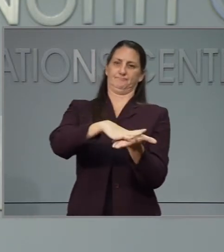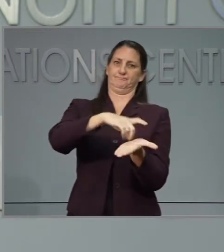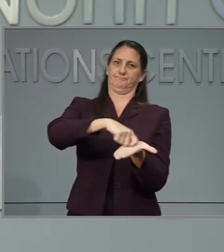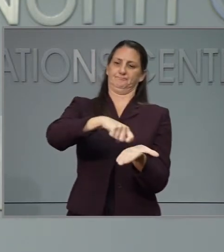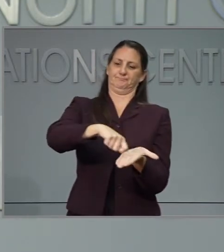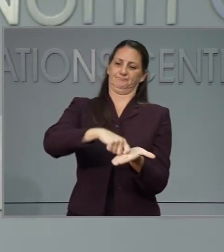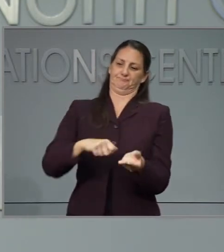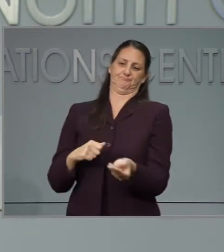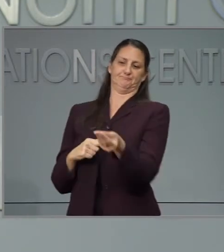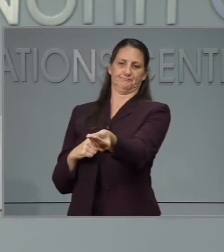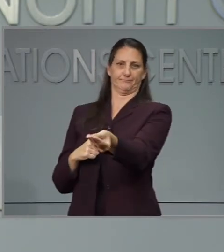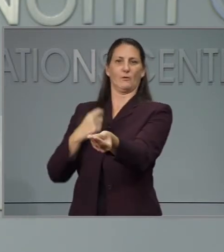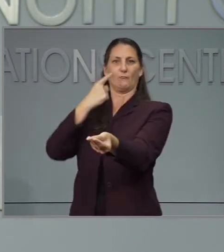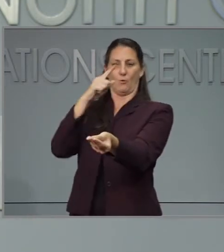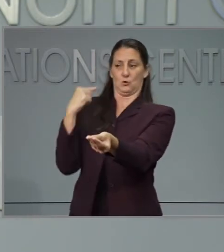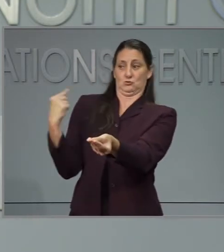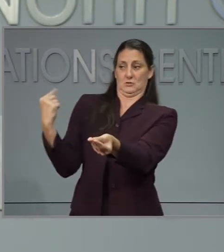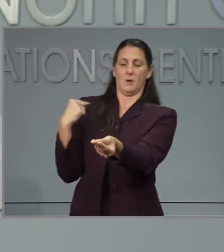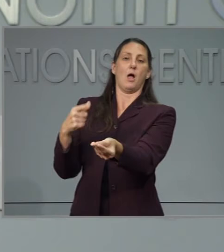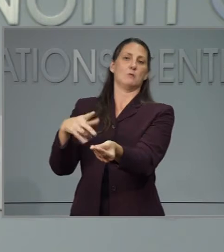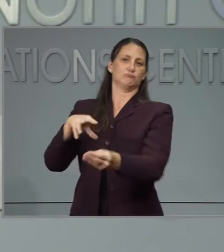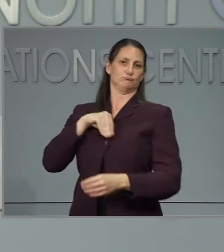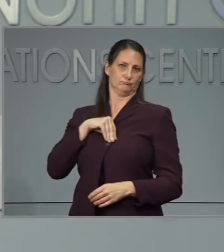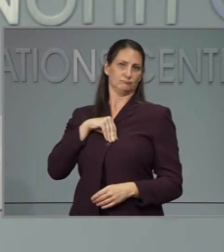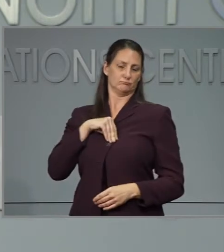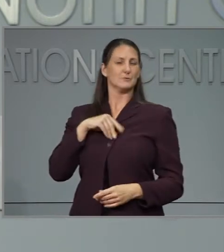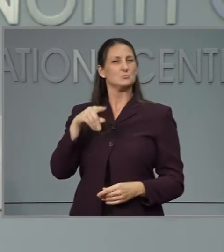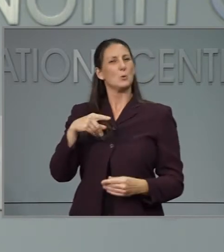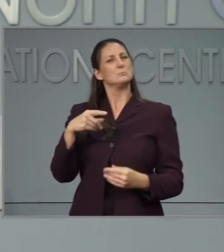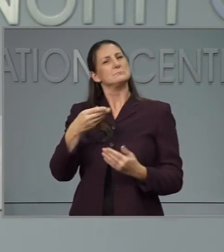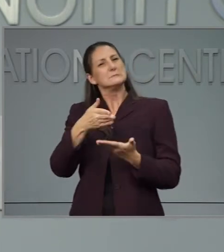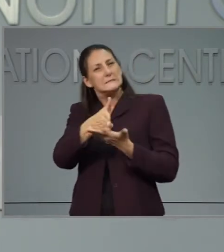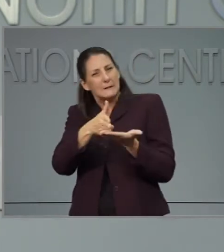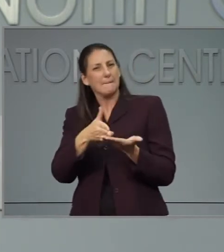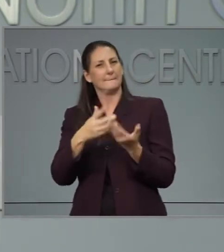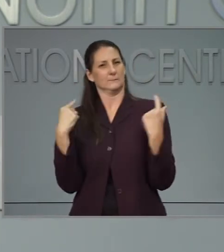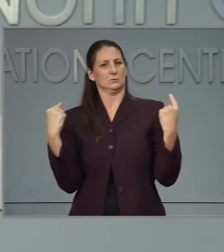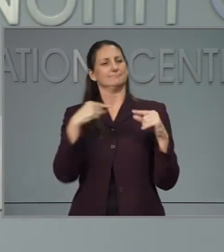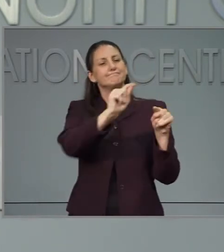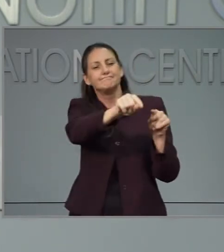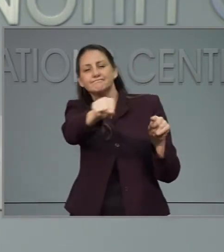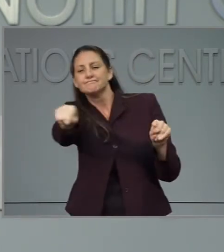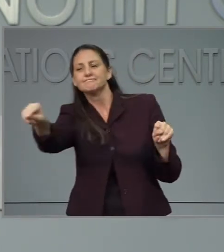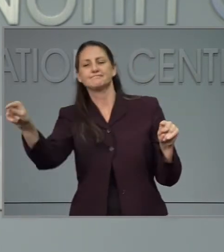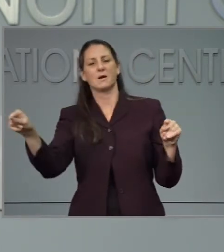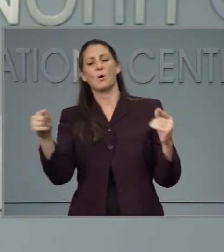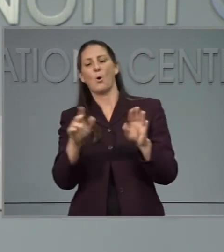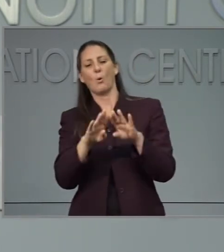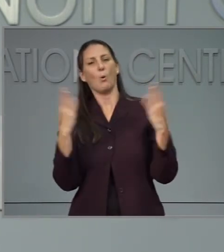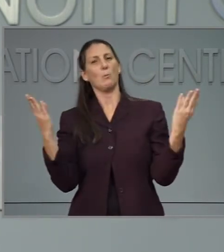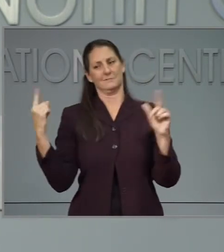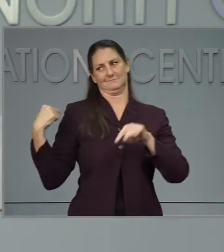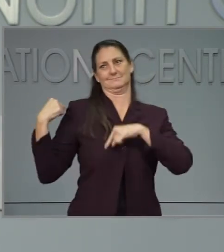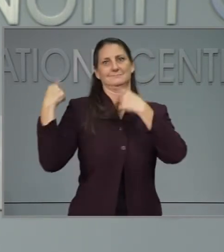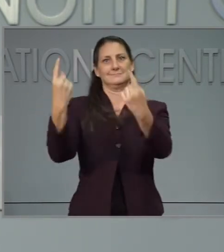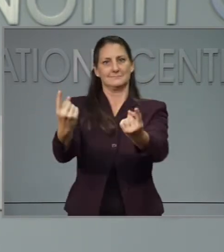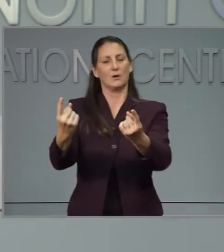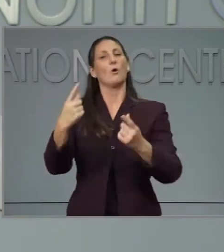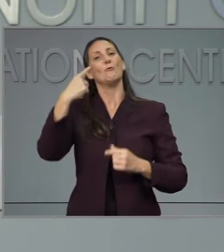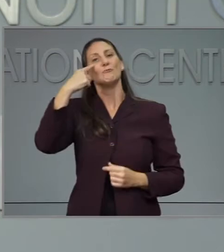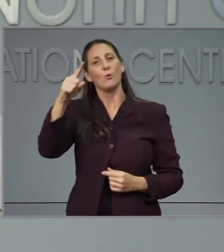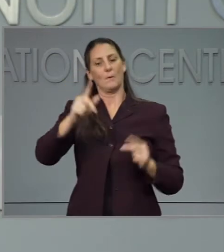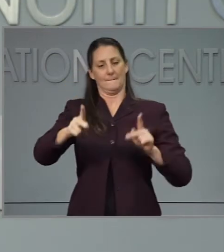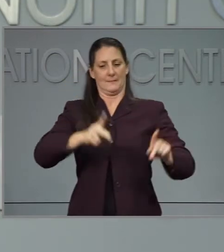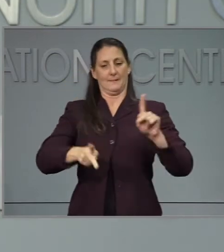persona hiciera ejercicio en el interior. Así es de que varios gimnasios estuvieron abiertos para estas